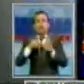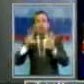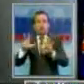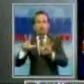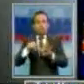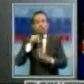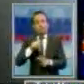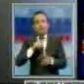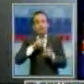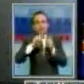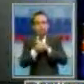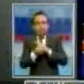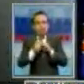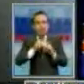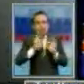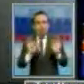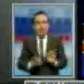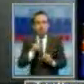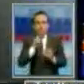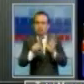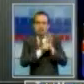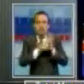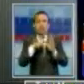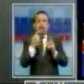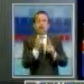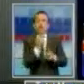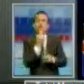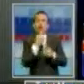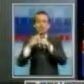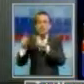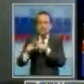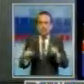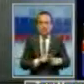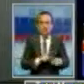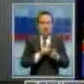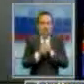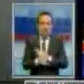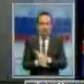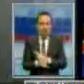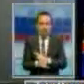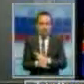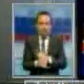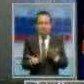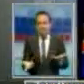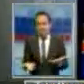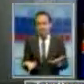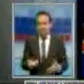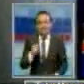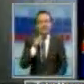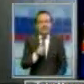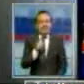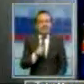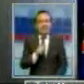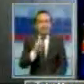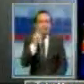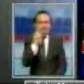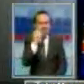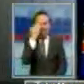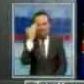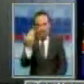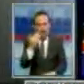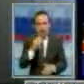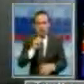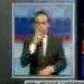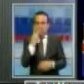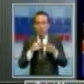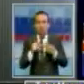la educación implica a lo menos la modificación de 12 cuerpos legales. Entonces, hay que abocarse desde el primer día. Segundo,